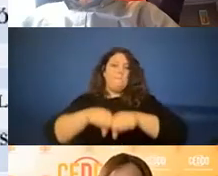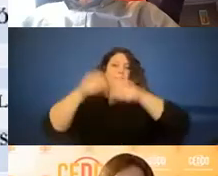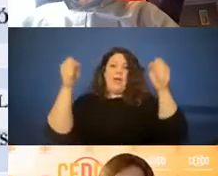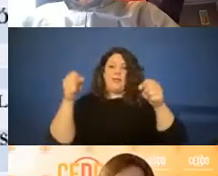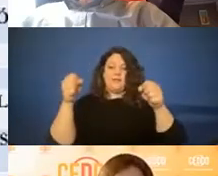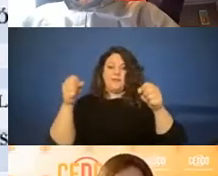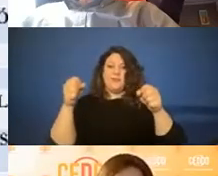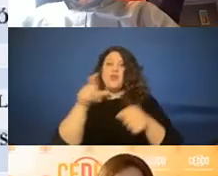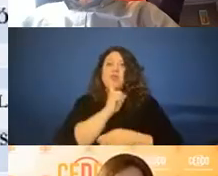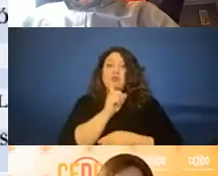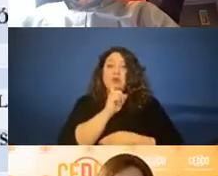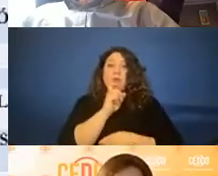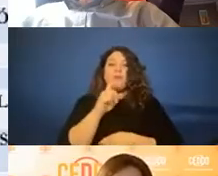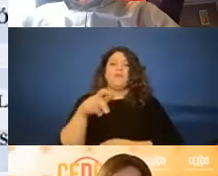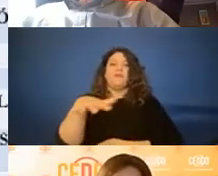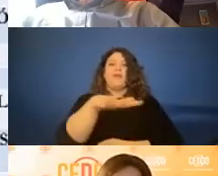de espacios